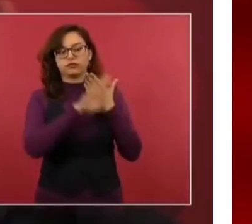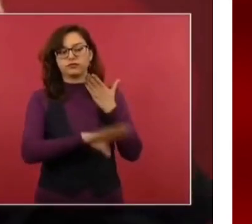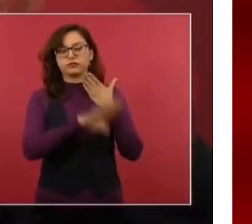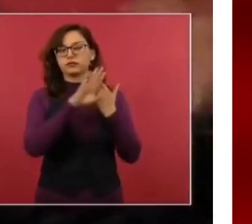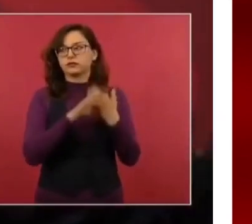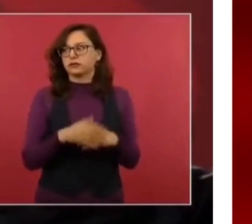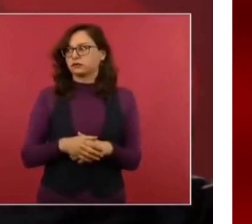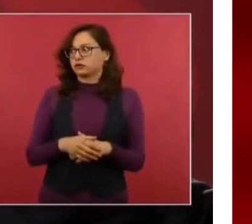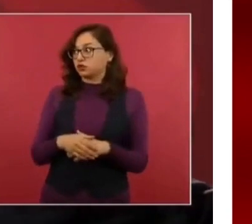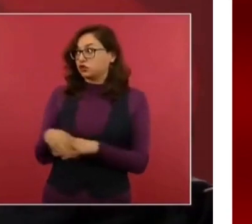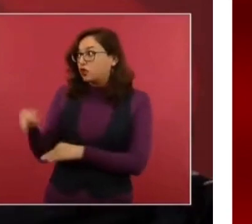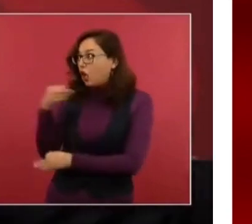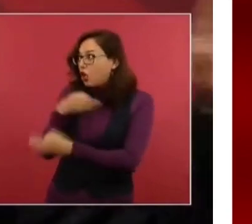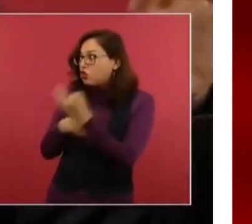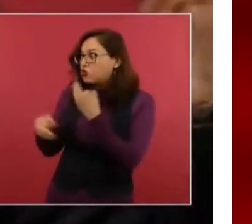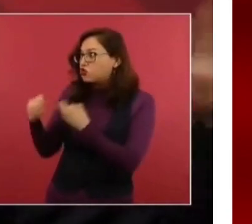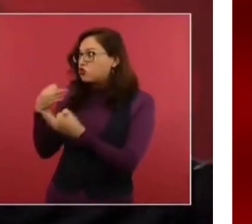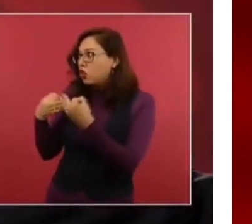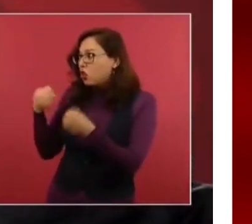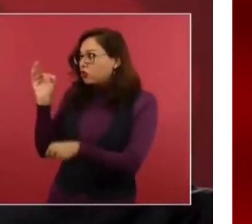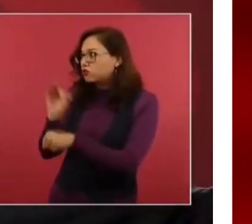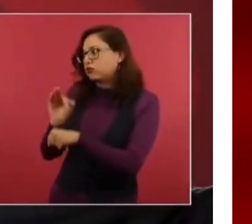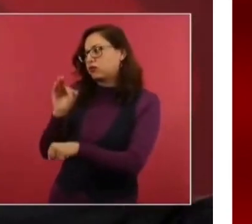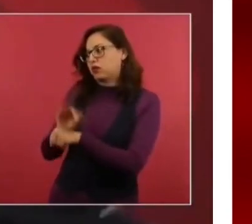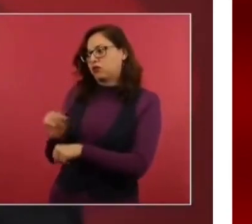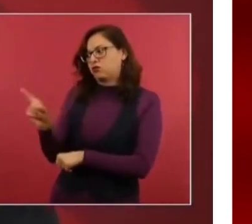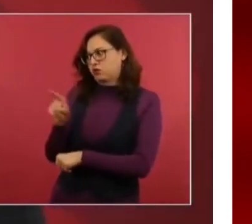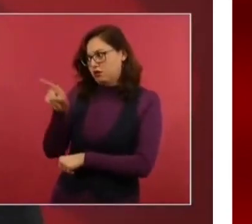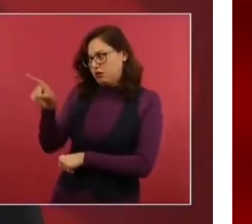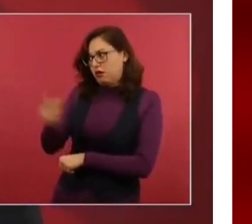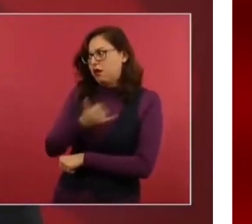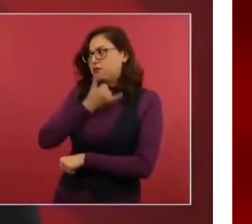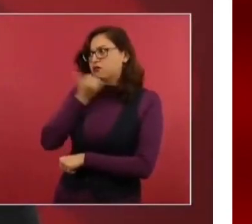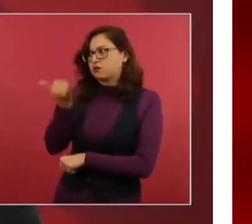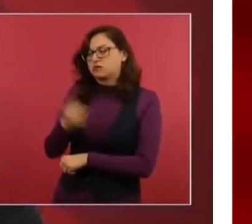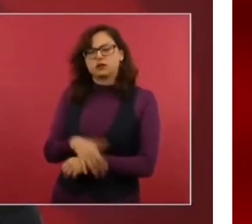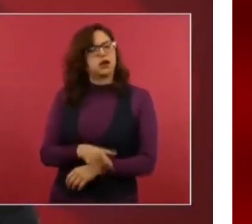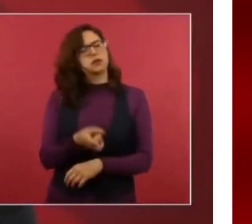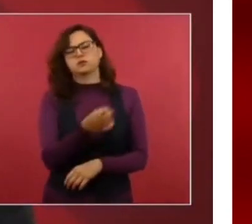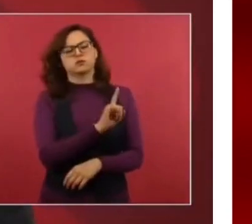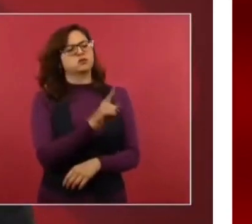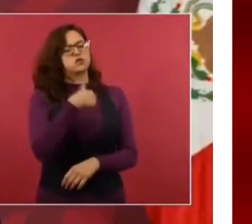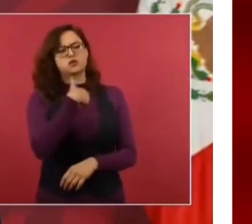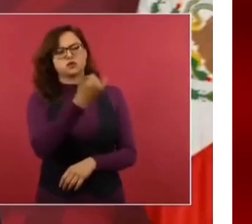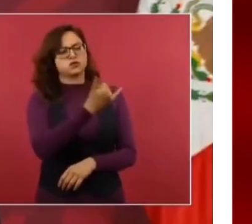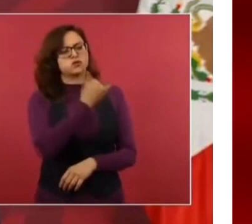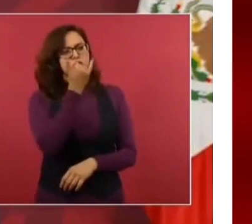nada más que son dos posturas distintas